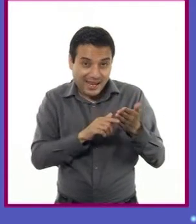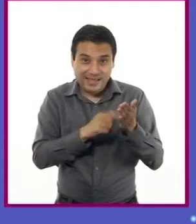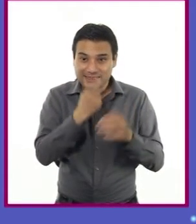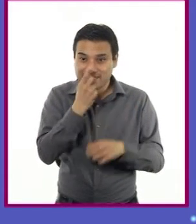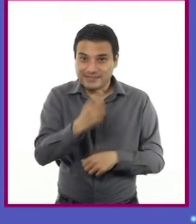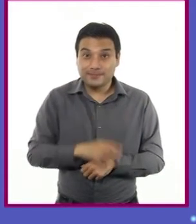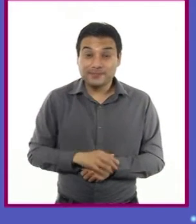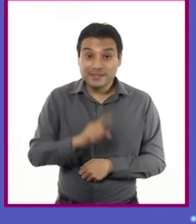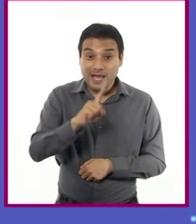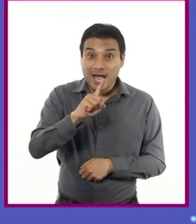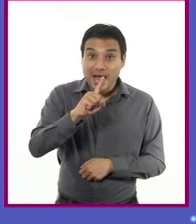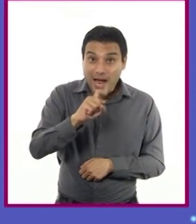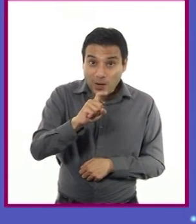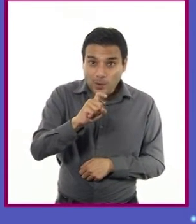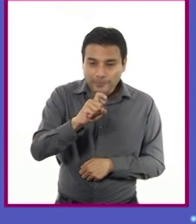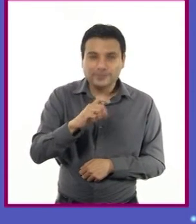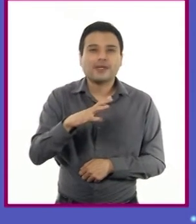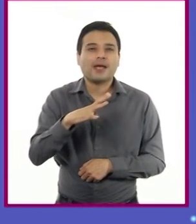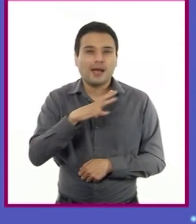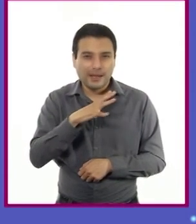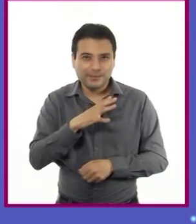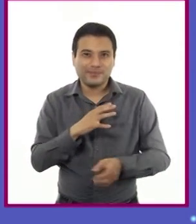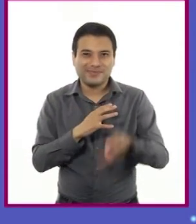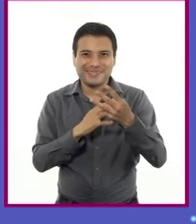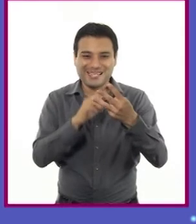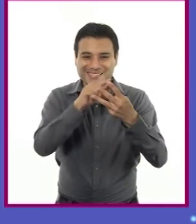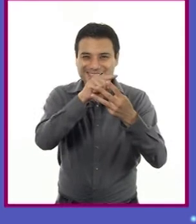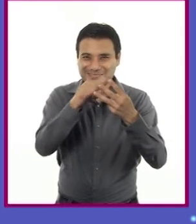agua tiene estados.